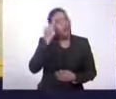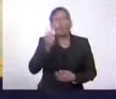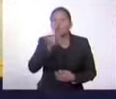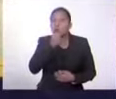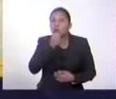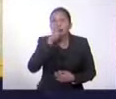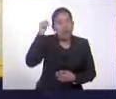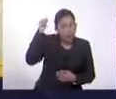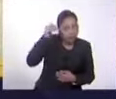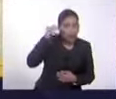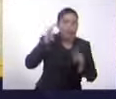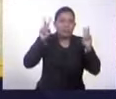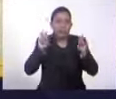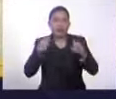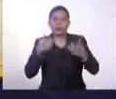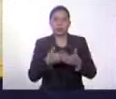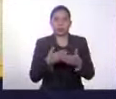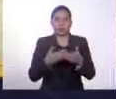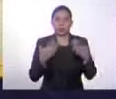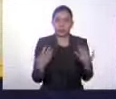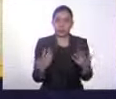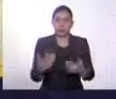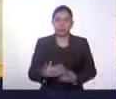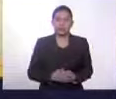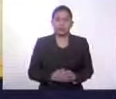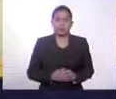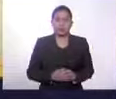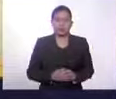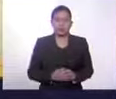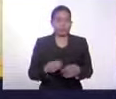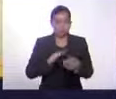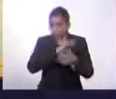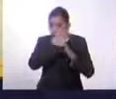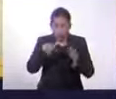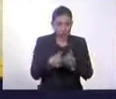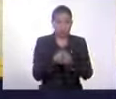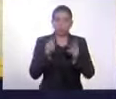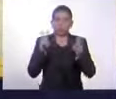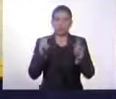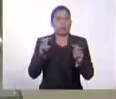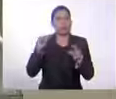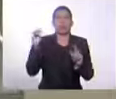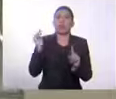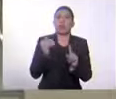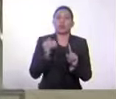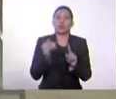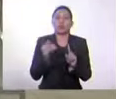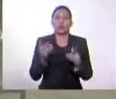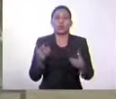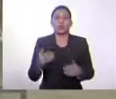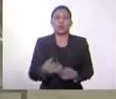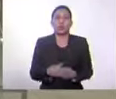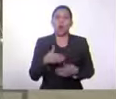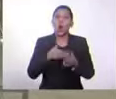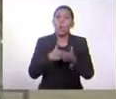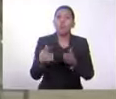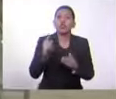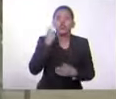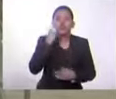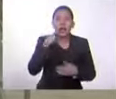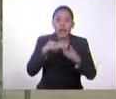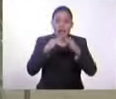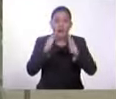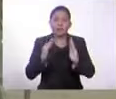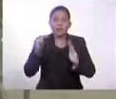educación sexual, ¿verdad?, en todo nuestro sistema educativo, y debe de comenzar en nuestra casa, con